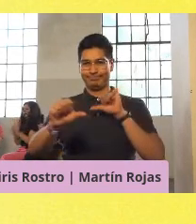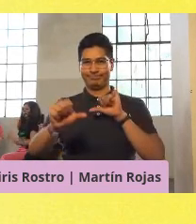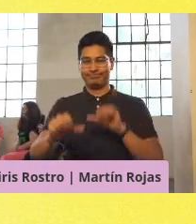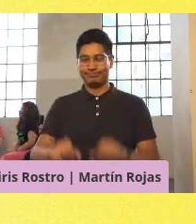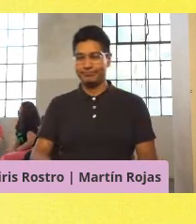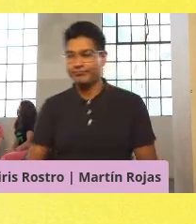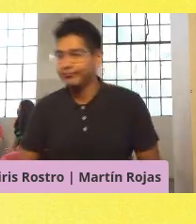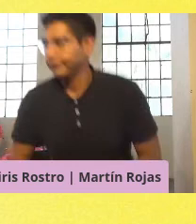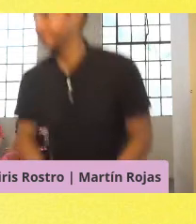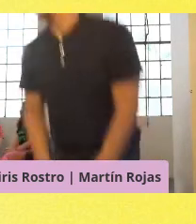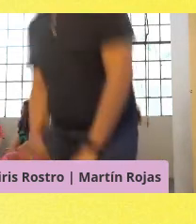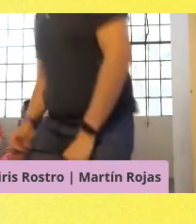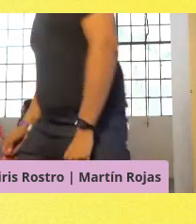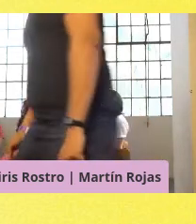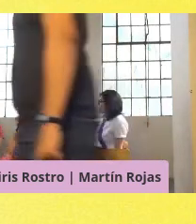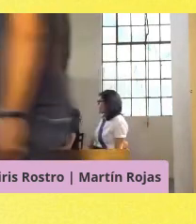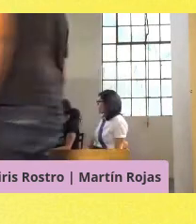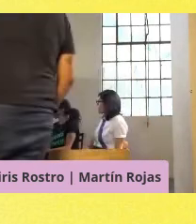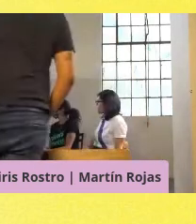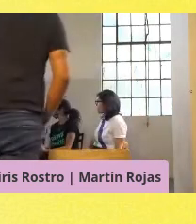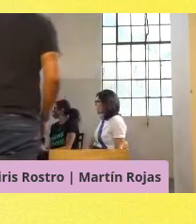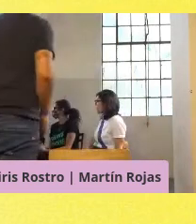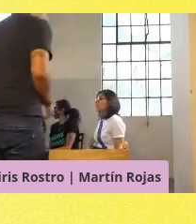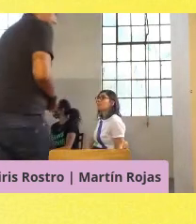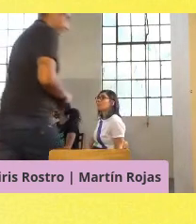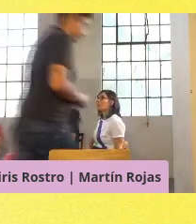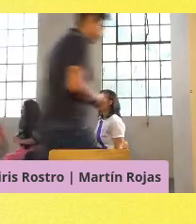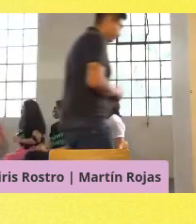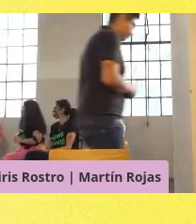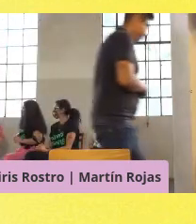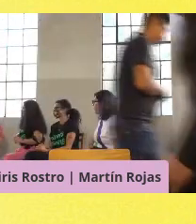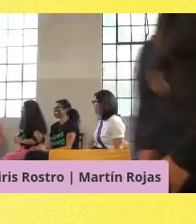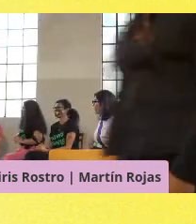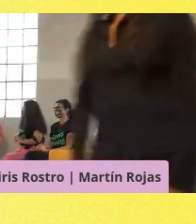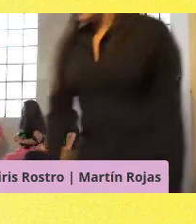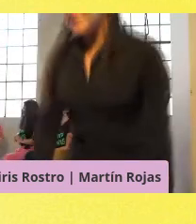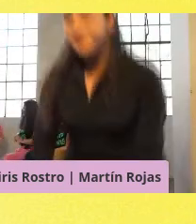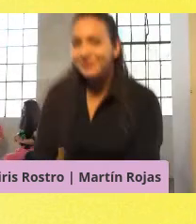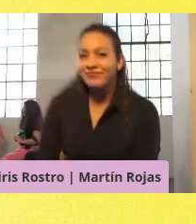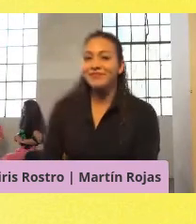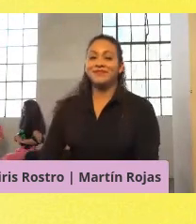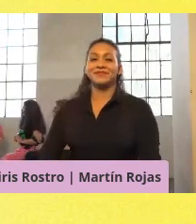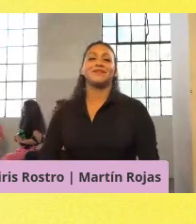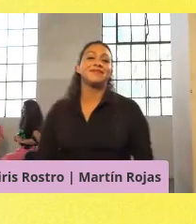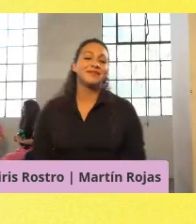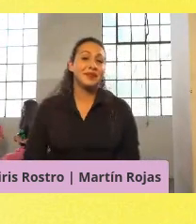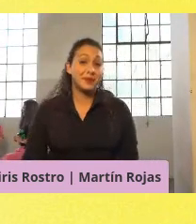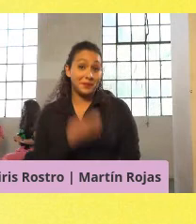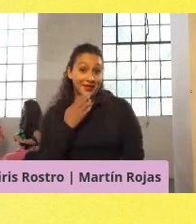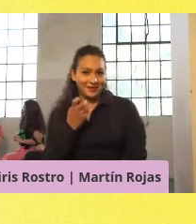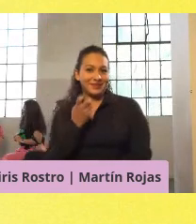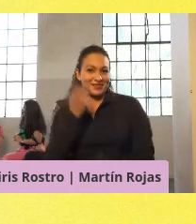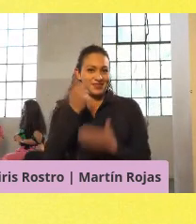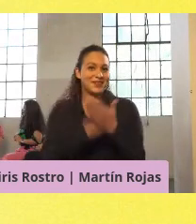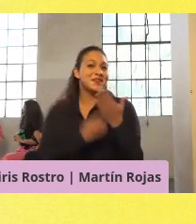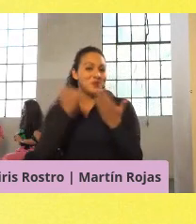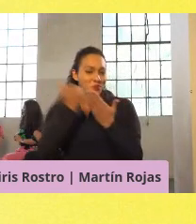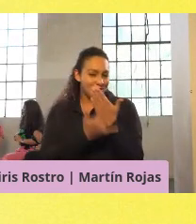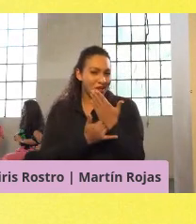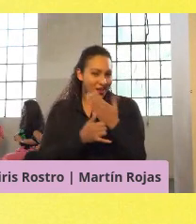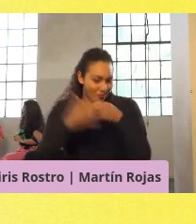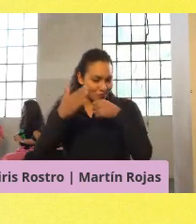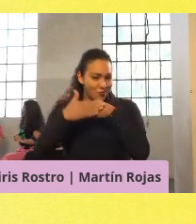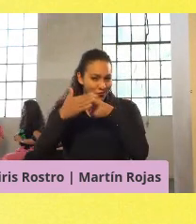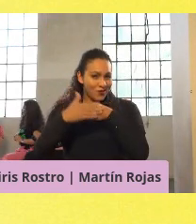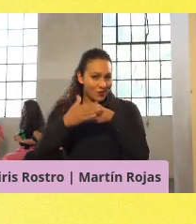Bueno, pues parte del futuro también es lo que va a suceder con Diseña Mexicana, así que ahí veremos, sigan pendientes